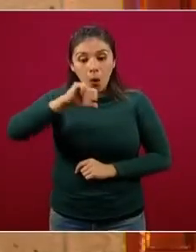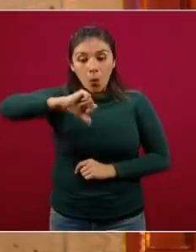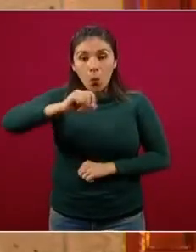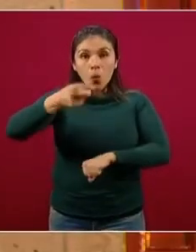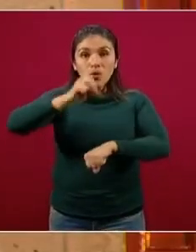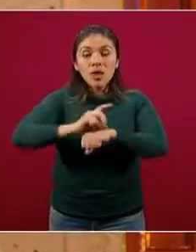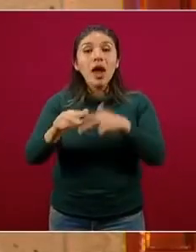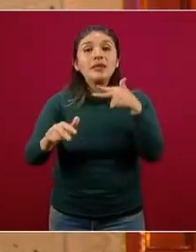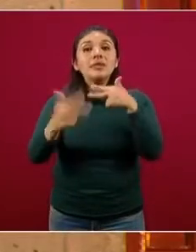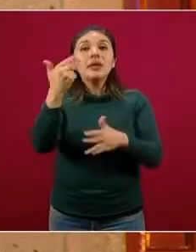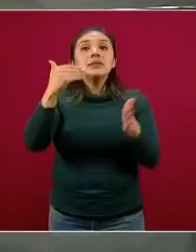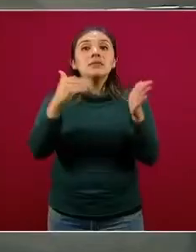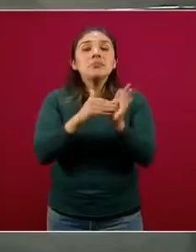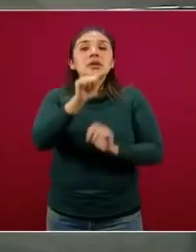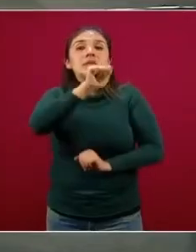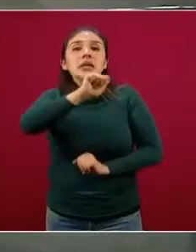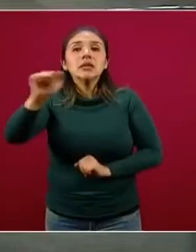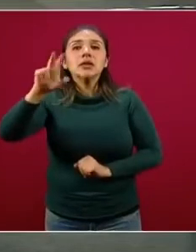hoy